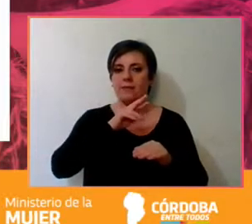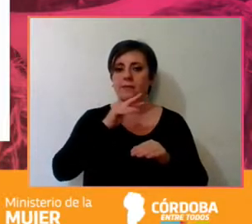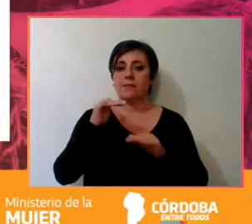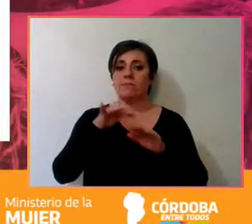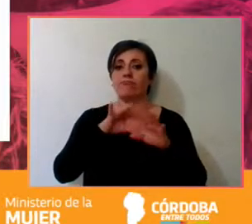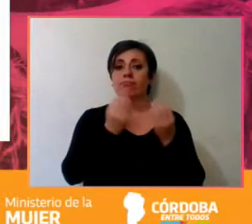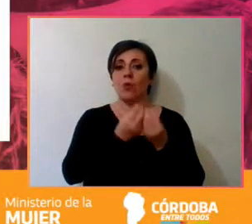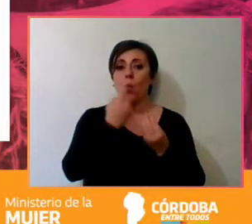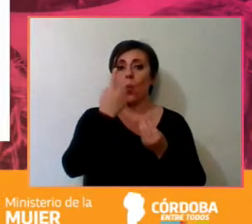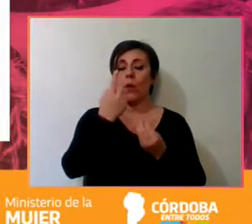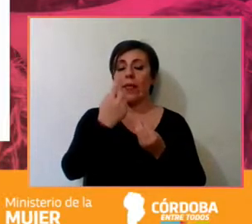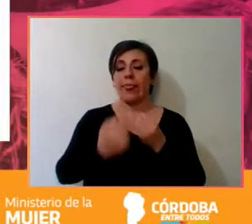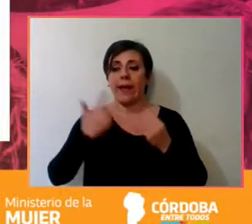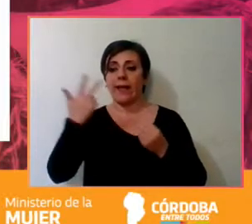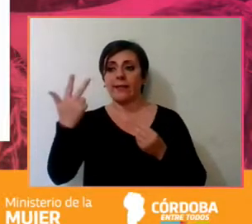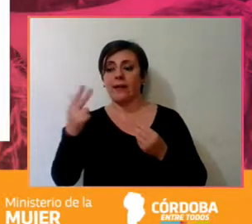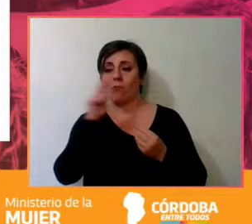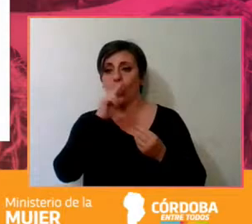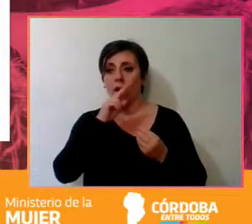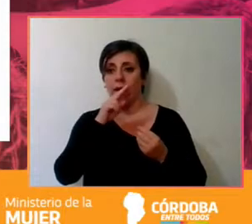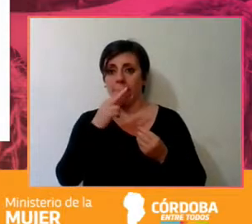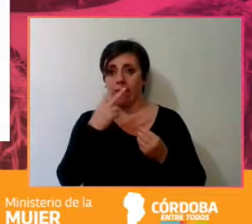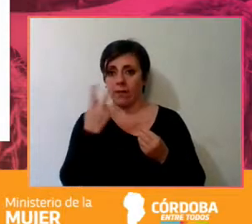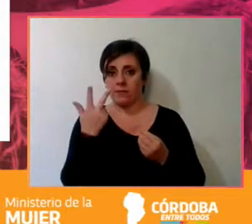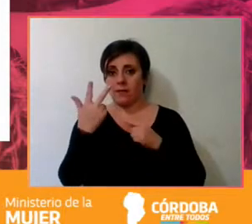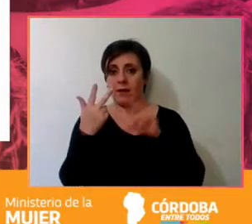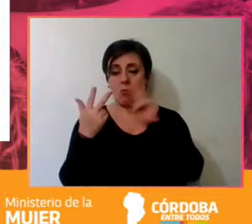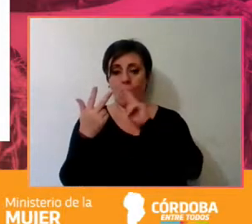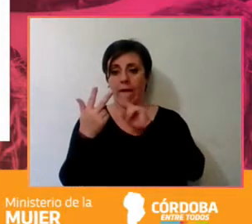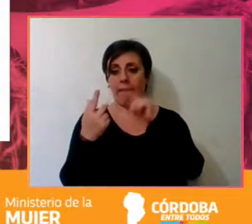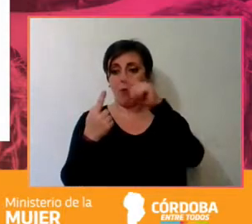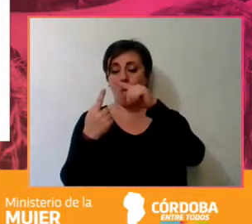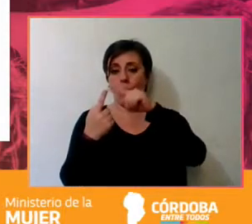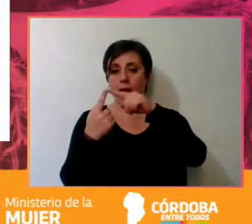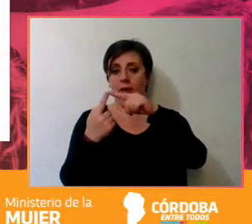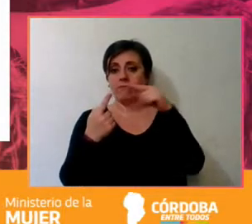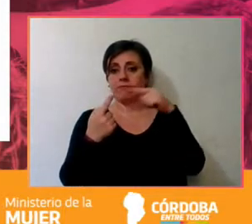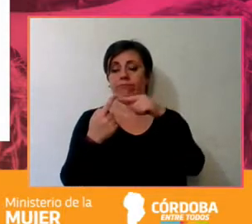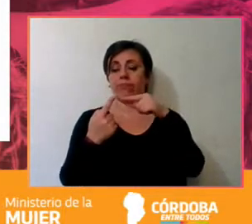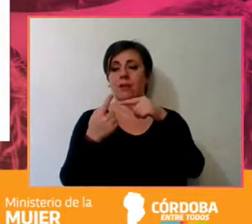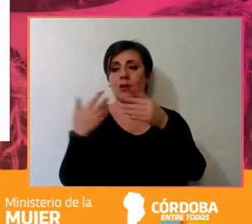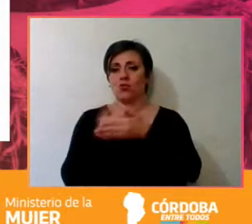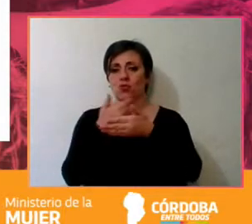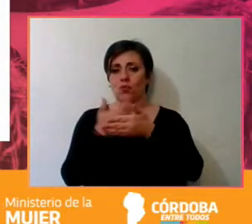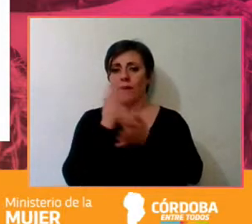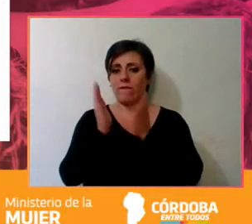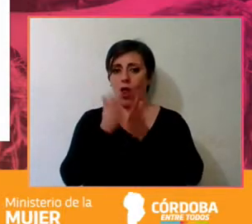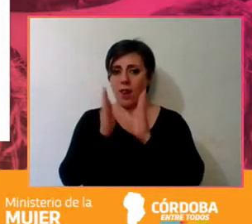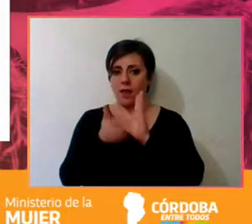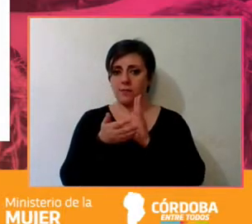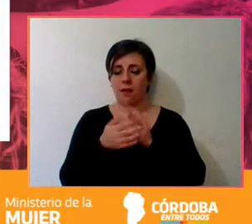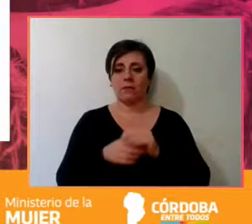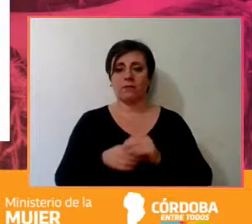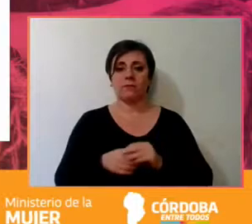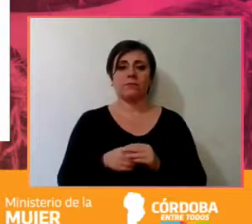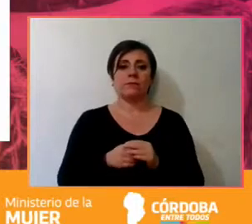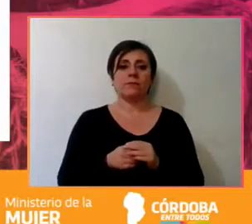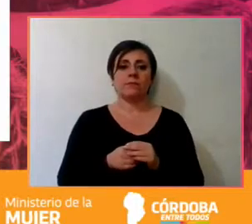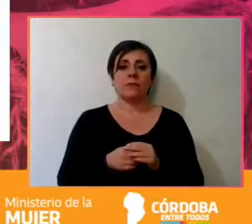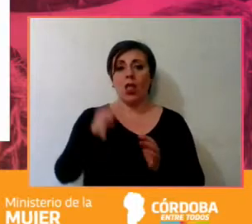de cada tres mujeres a lo largo de su vida. Y según los últimos datos disponibles en América Latina y el Caribe,